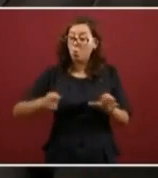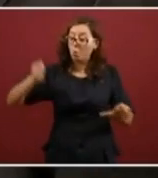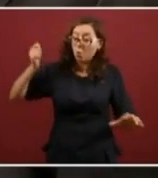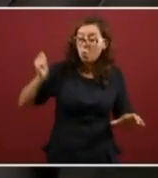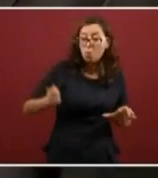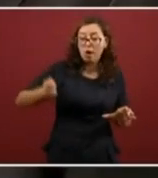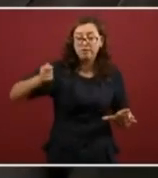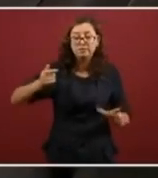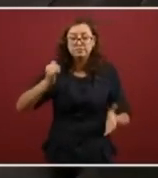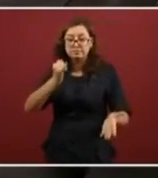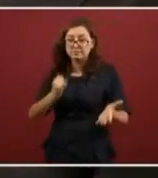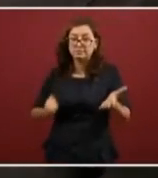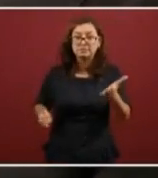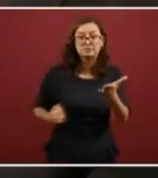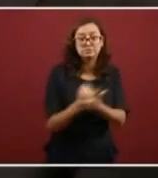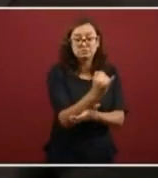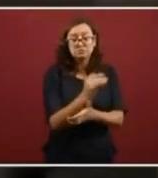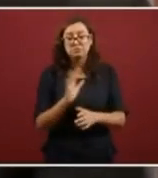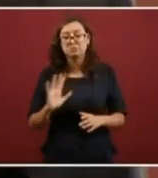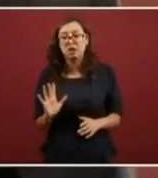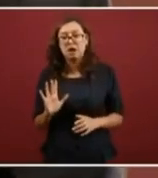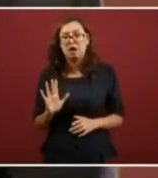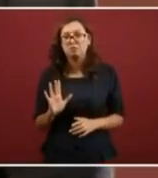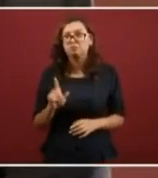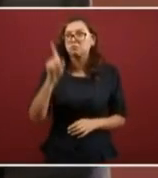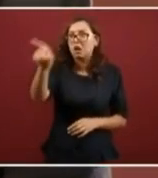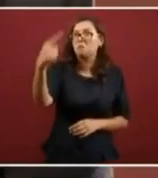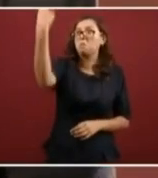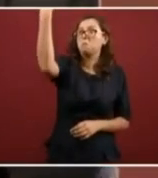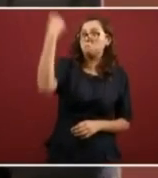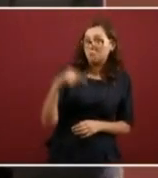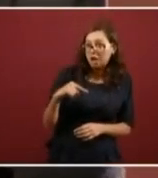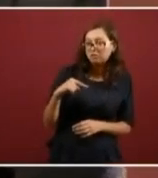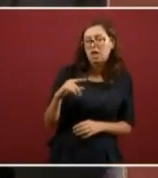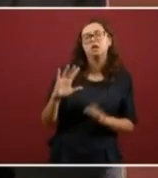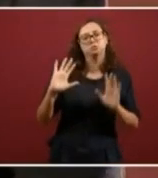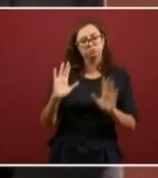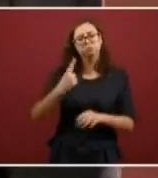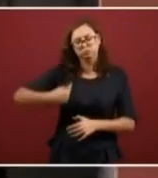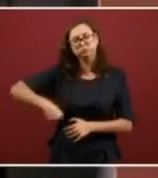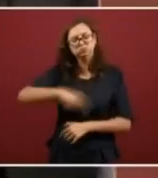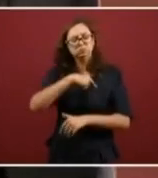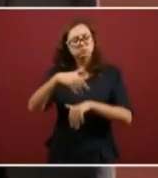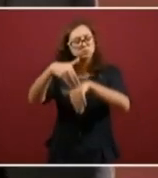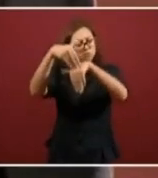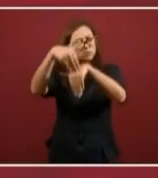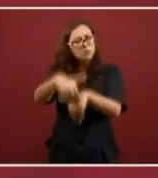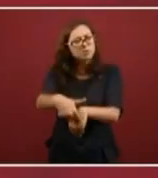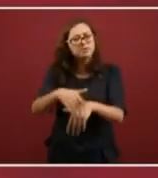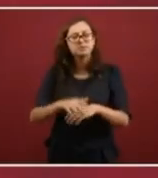decida, y nosotros tenemos que acatar la resolución de un juez.